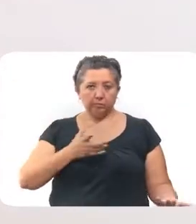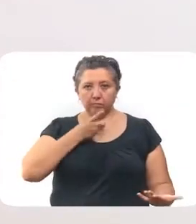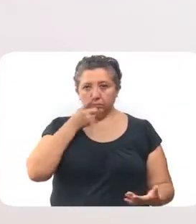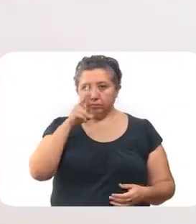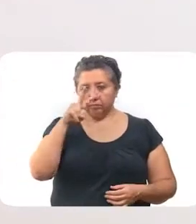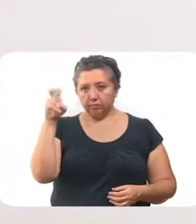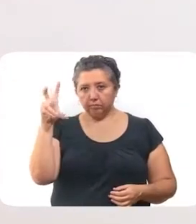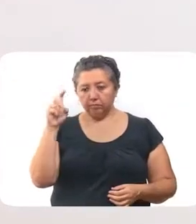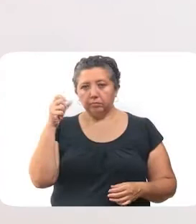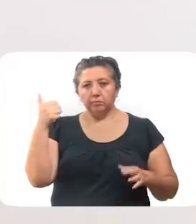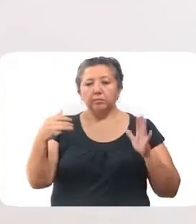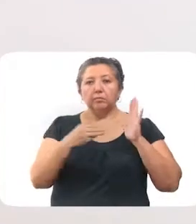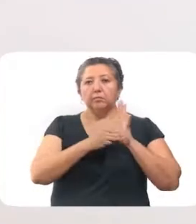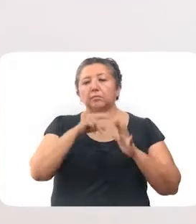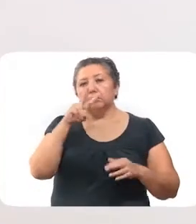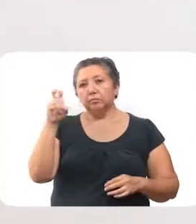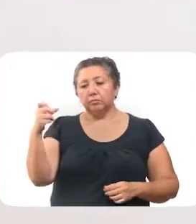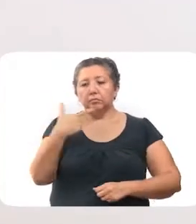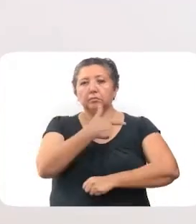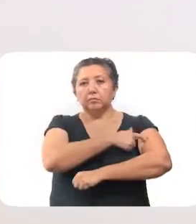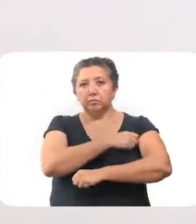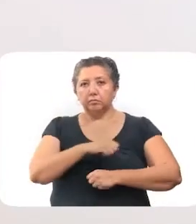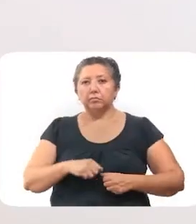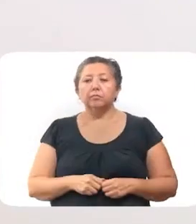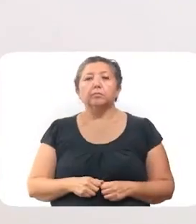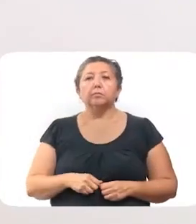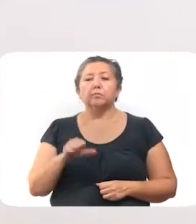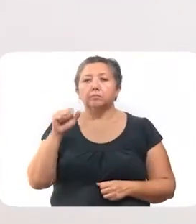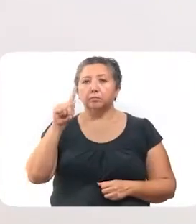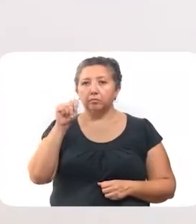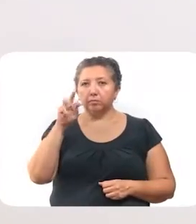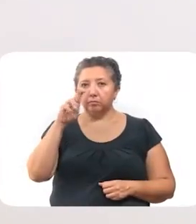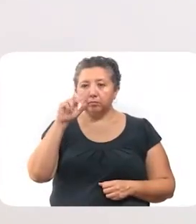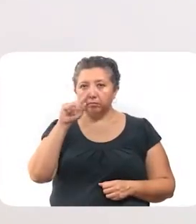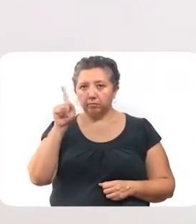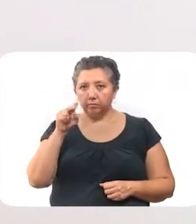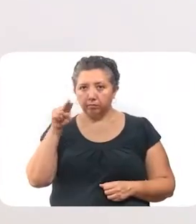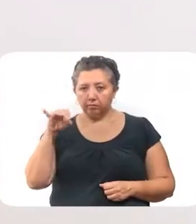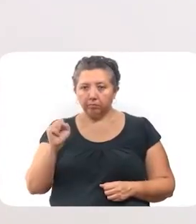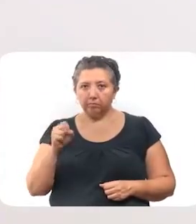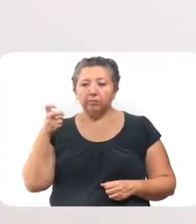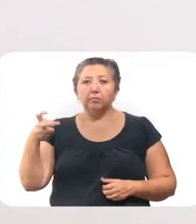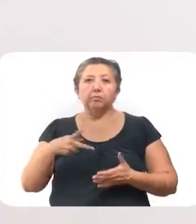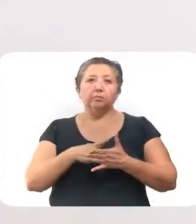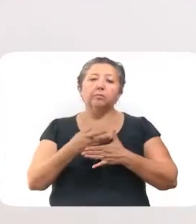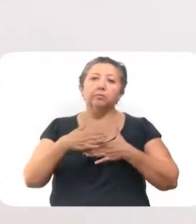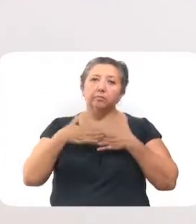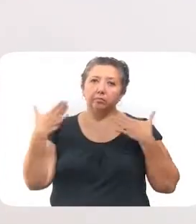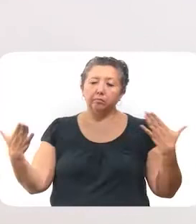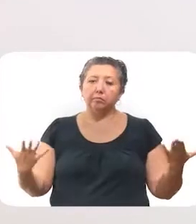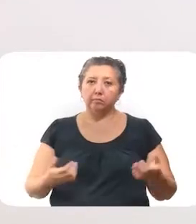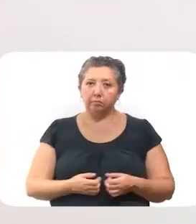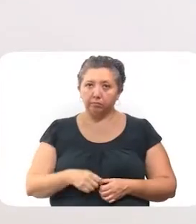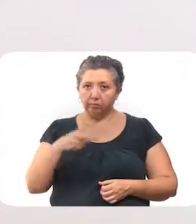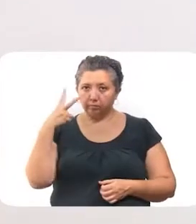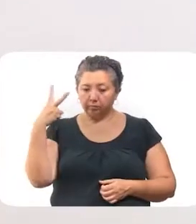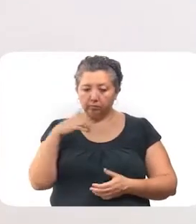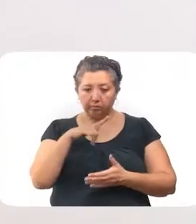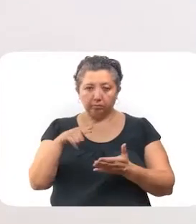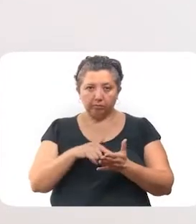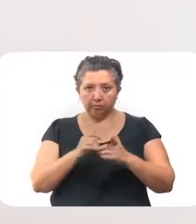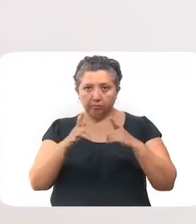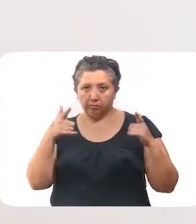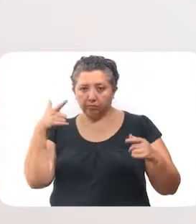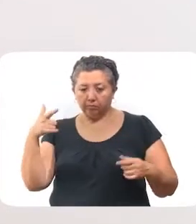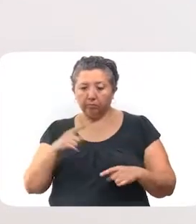territorio 236.200 dosis de la farmacéutica AstraZeneca. Este proceso se desarrolla en 2 macrocentros